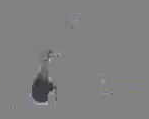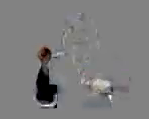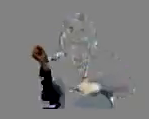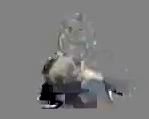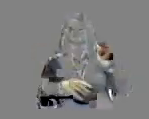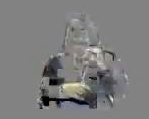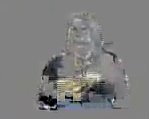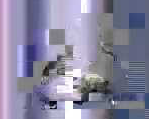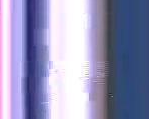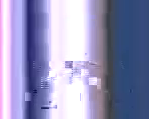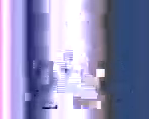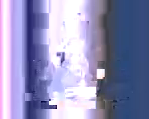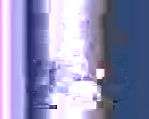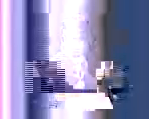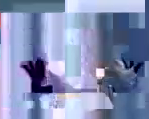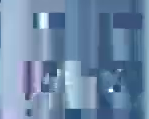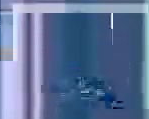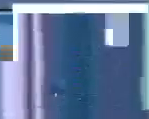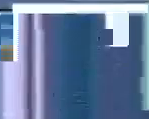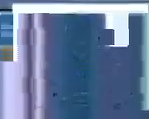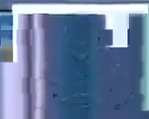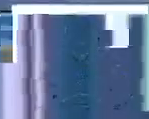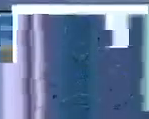etc. Y juegan.